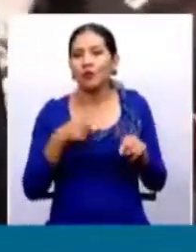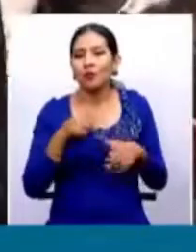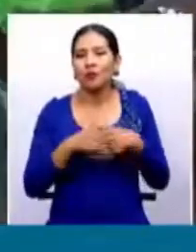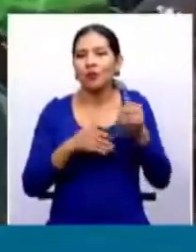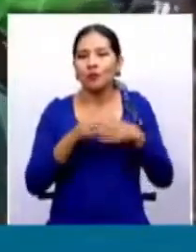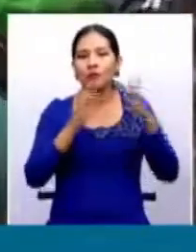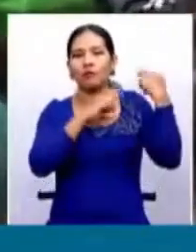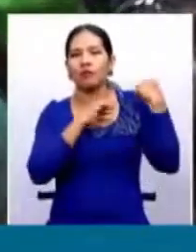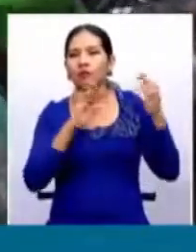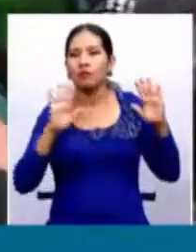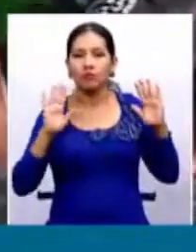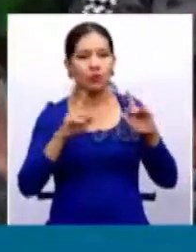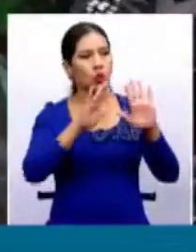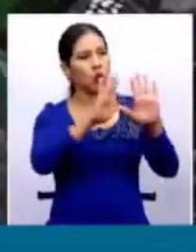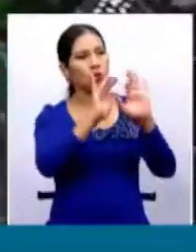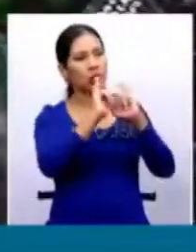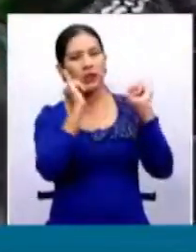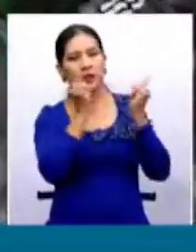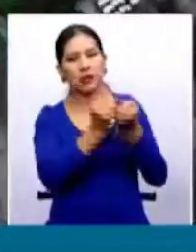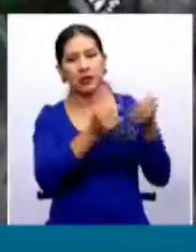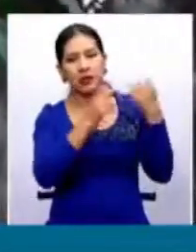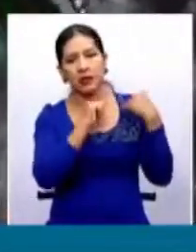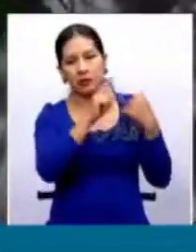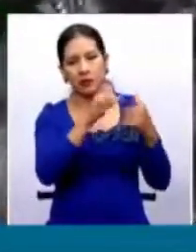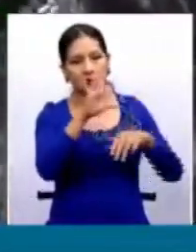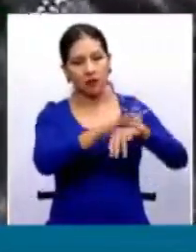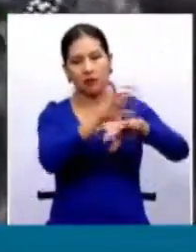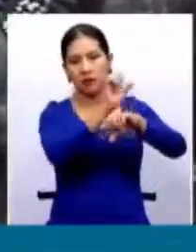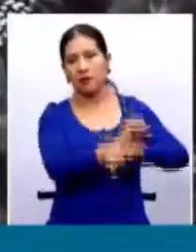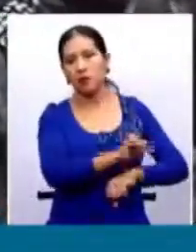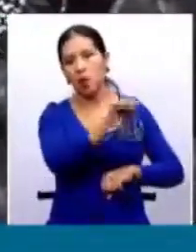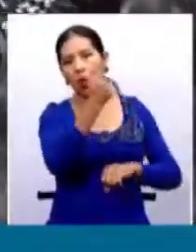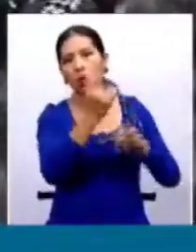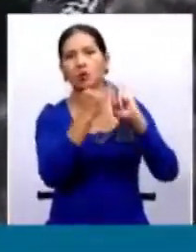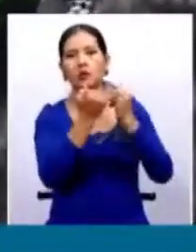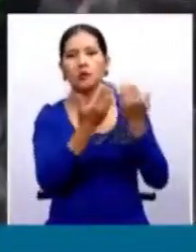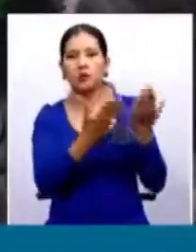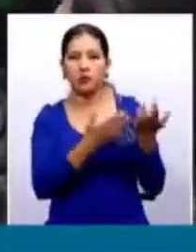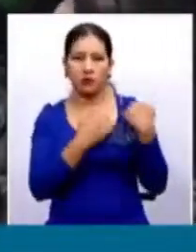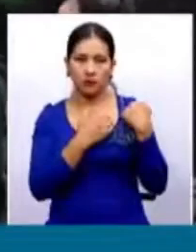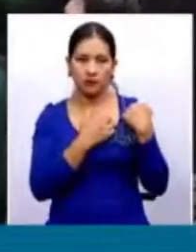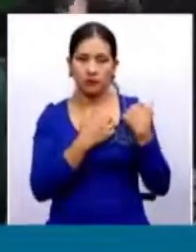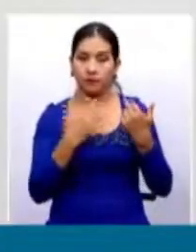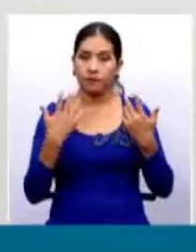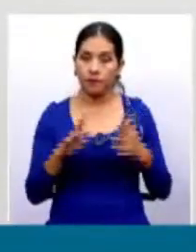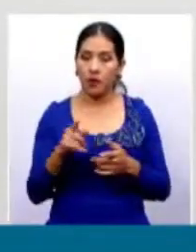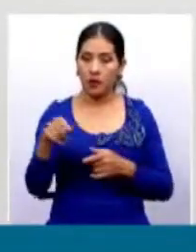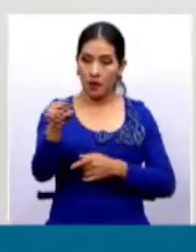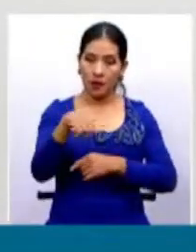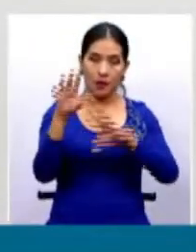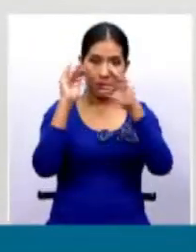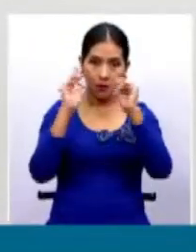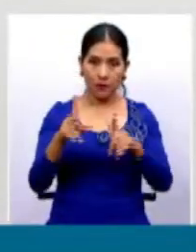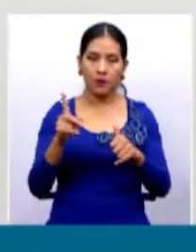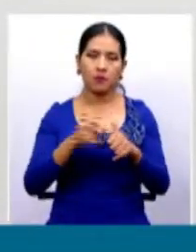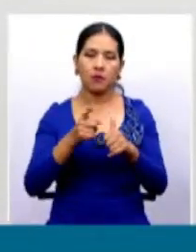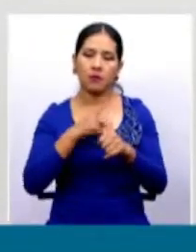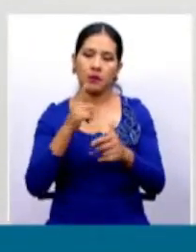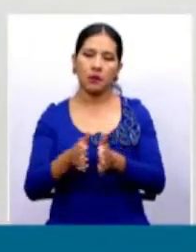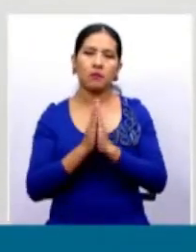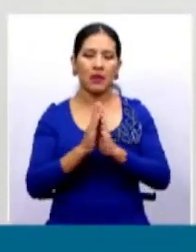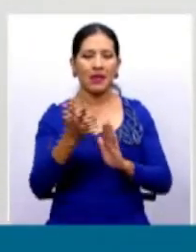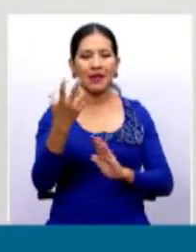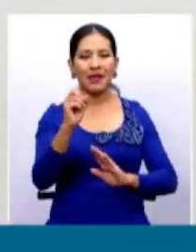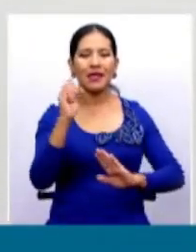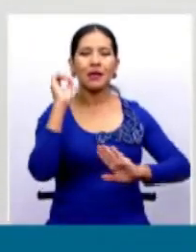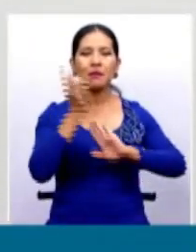instancias que corresponden y sobre esa base es lo que se tiene que enmarcar por ello nos han pedido a nosotros primero un cuarto intermedio de